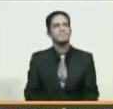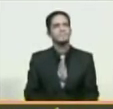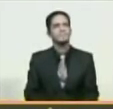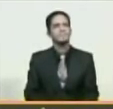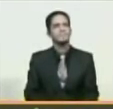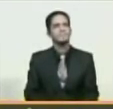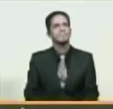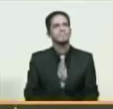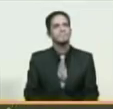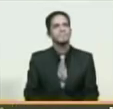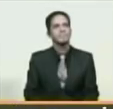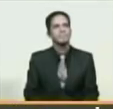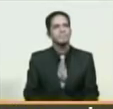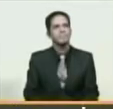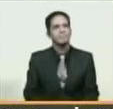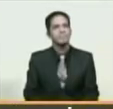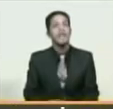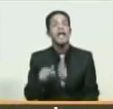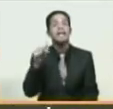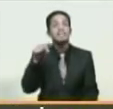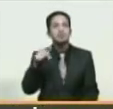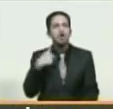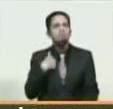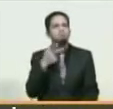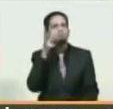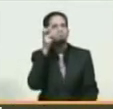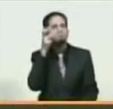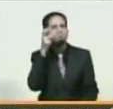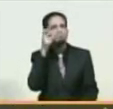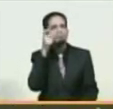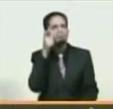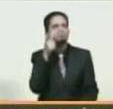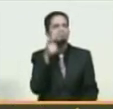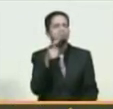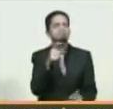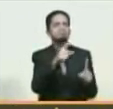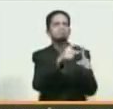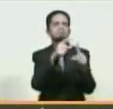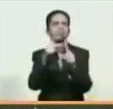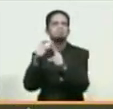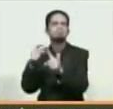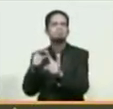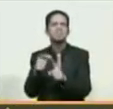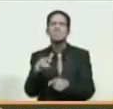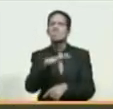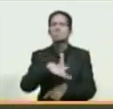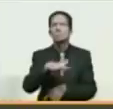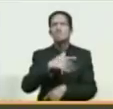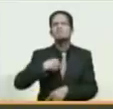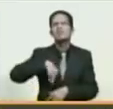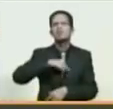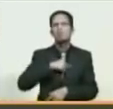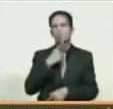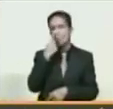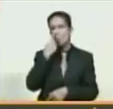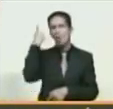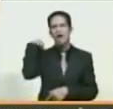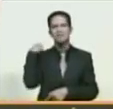Constituyente. He escuchado muchas frases de dónde estábamos hace un